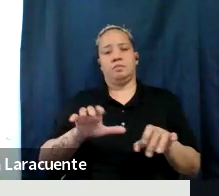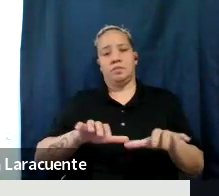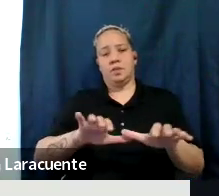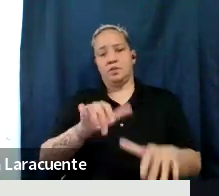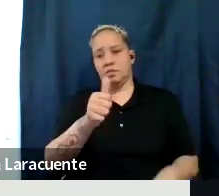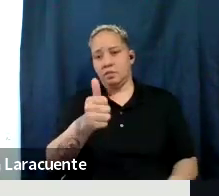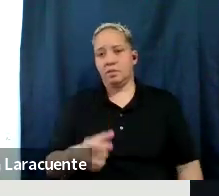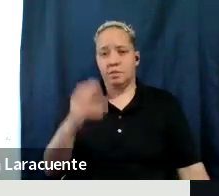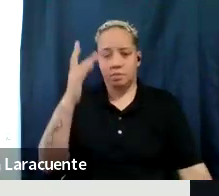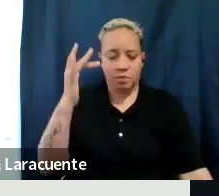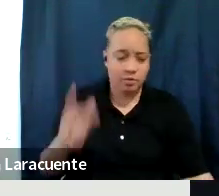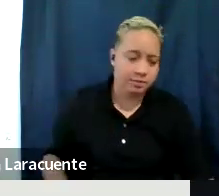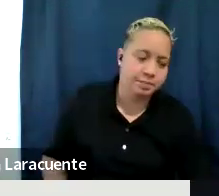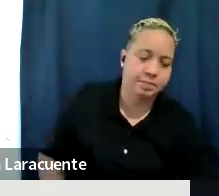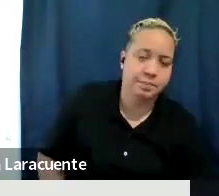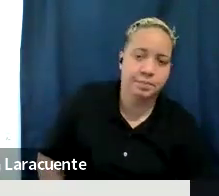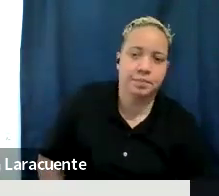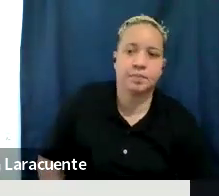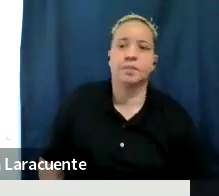¿Por qué?